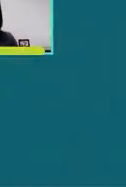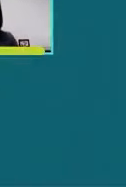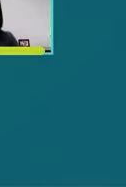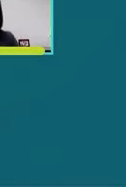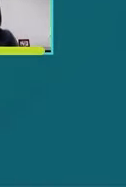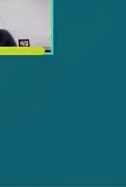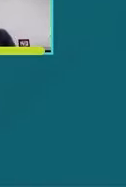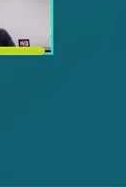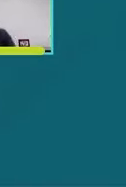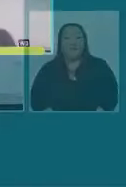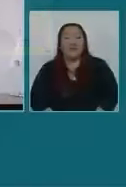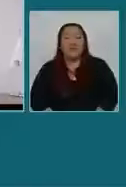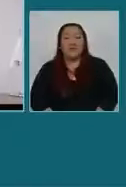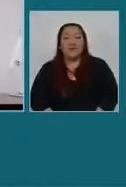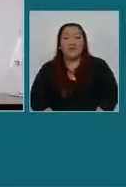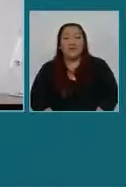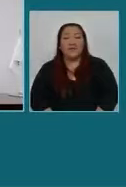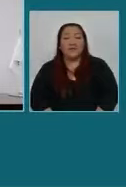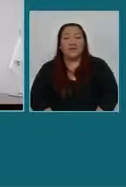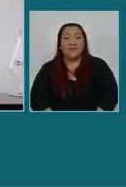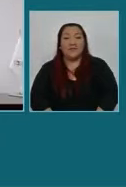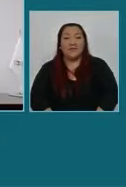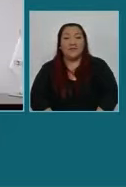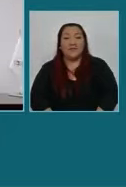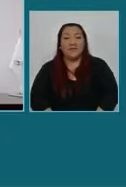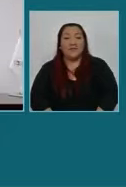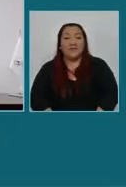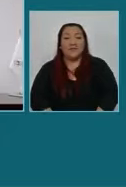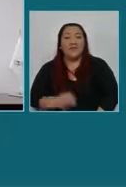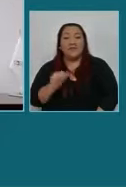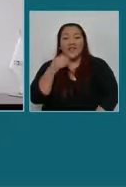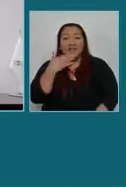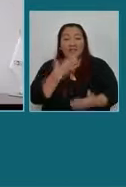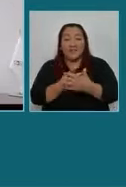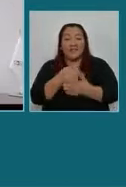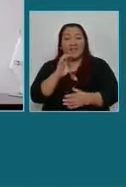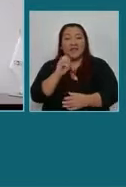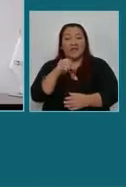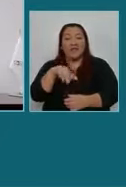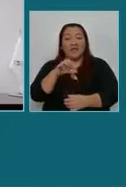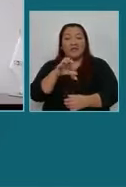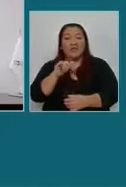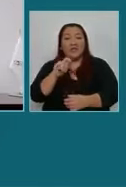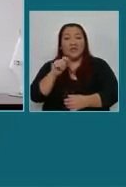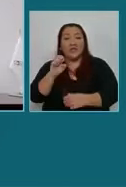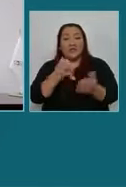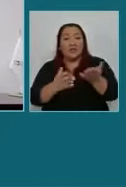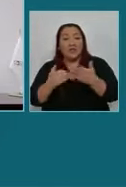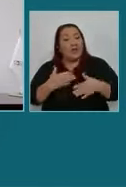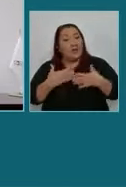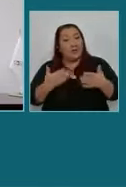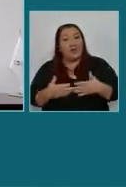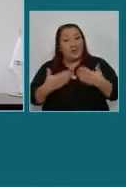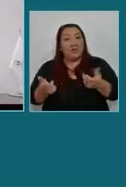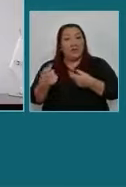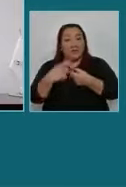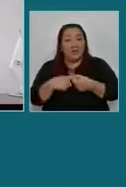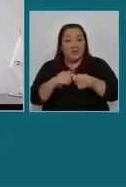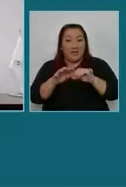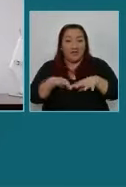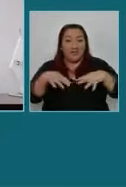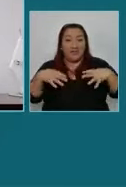Sí, Jenny, claro que sí. Muchas gracias a ti y al Concitec por la invitación. La verdad es que es un gusto compartir el